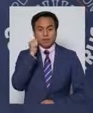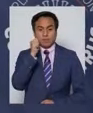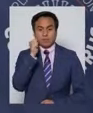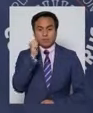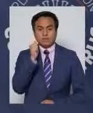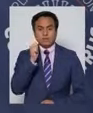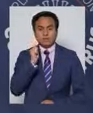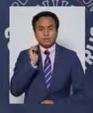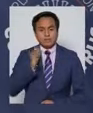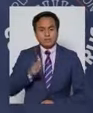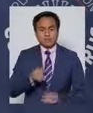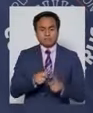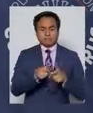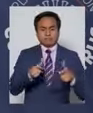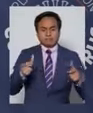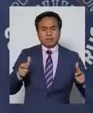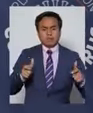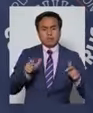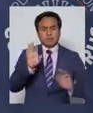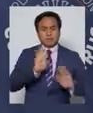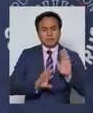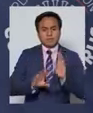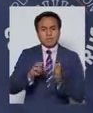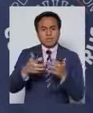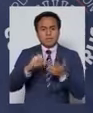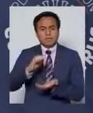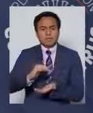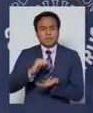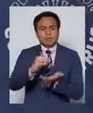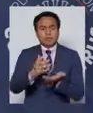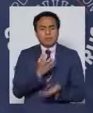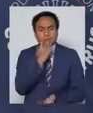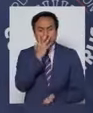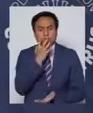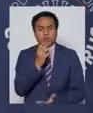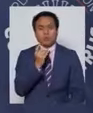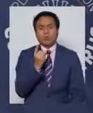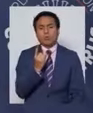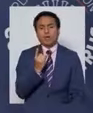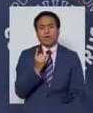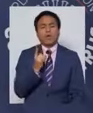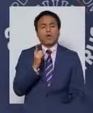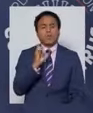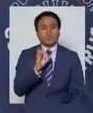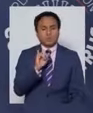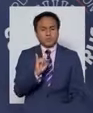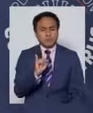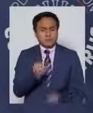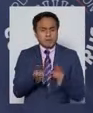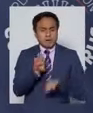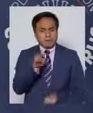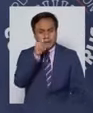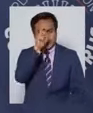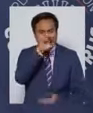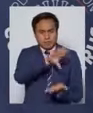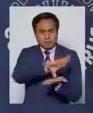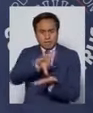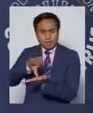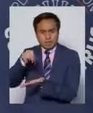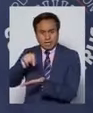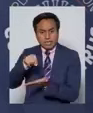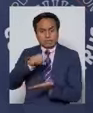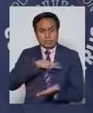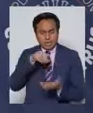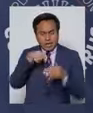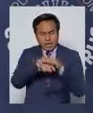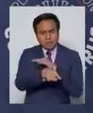hemos seguido creciendo en nuestra capacidad de ventiladores mecánicos, de unidades de cuidado intensivos, en cada uno de los hospitales del país. Y durante